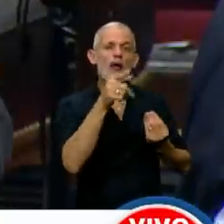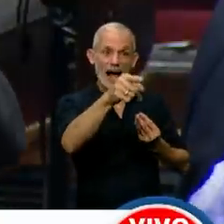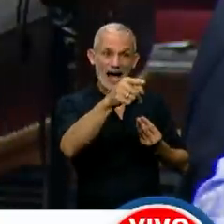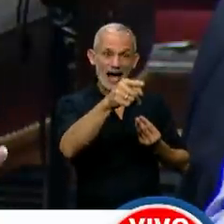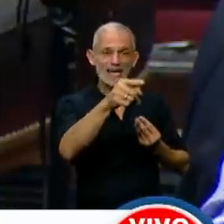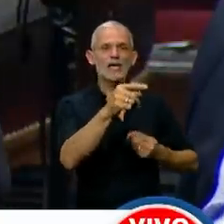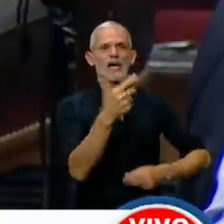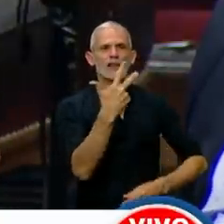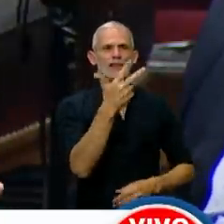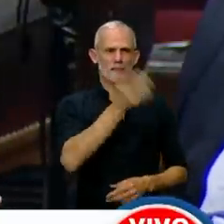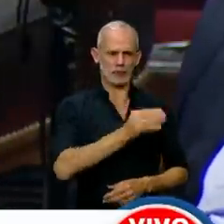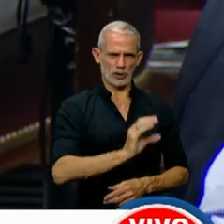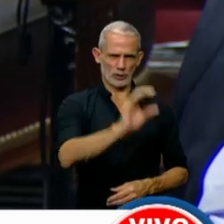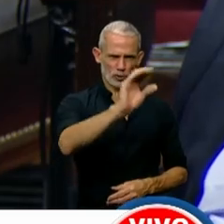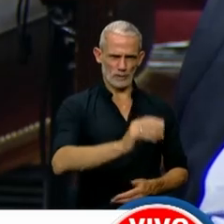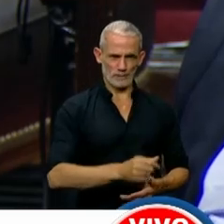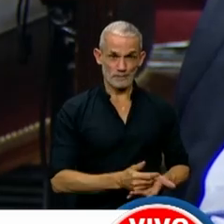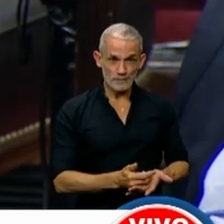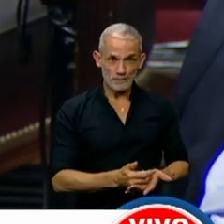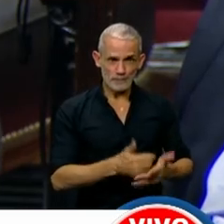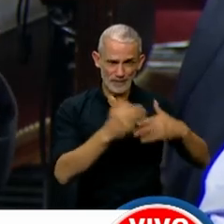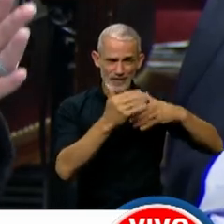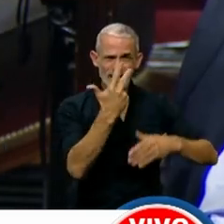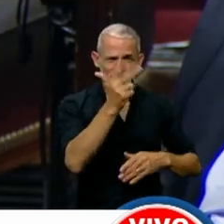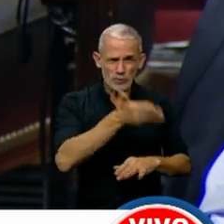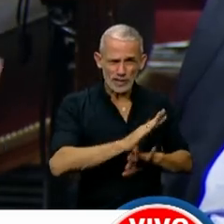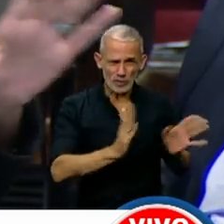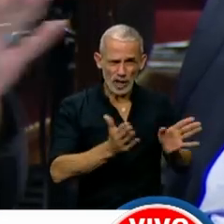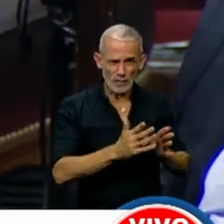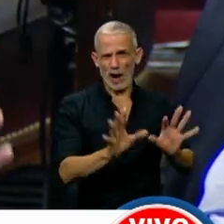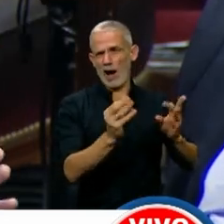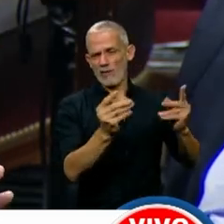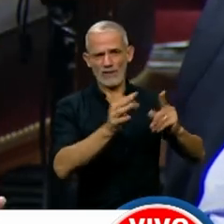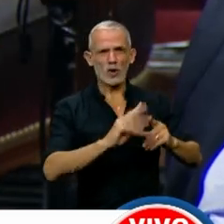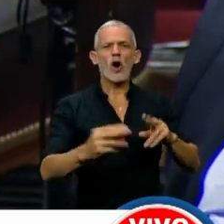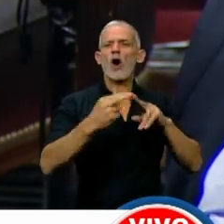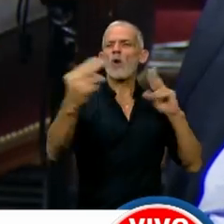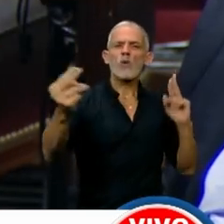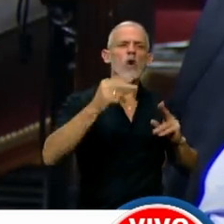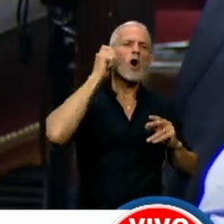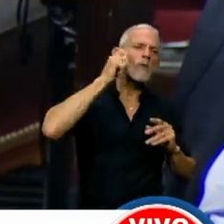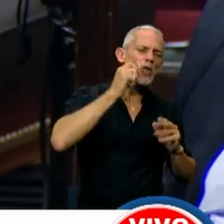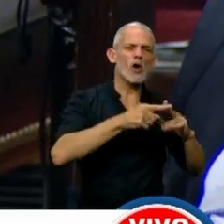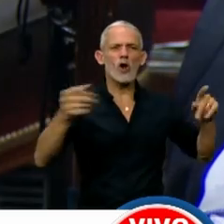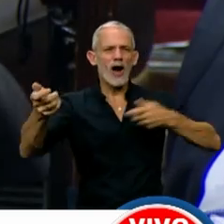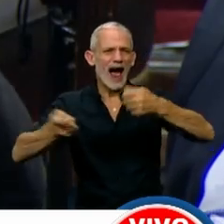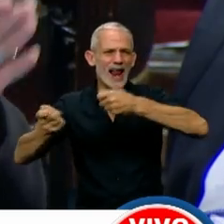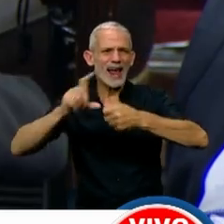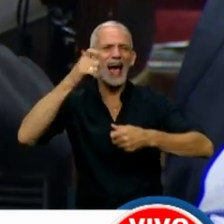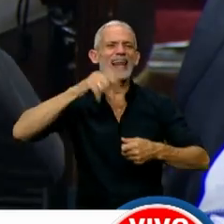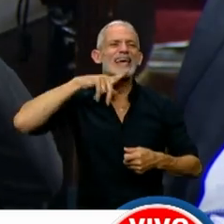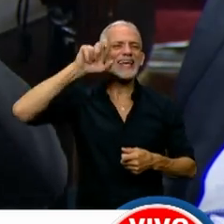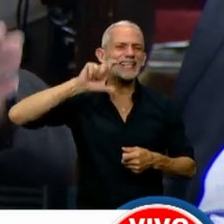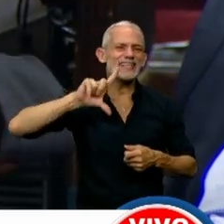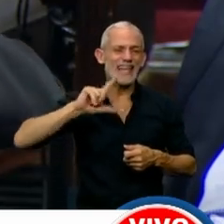el 3 por ciento de la obra por hablar de algo no hablemos de la autovía comodoro caleta una autovía